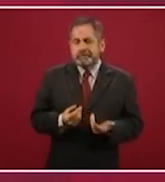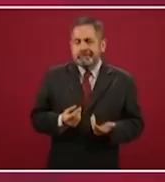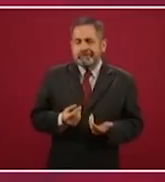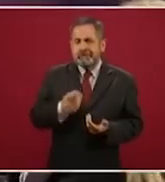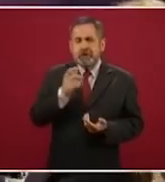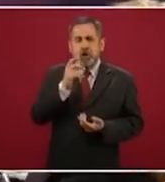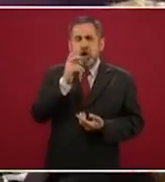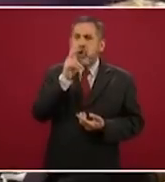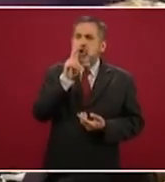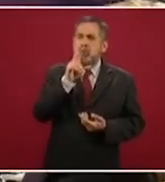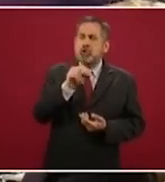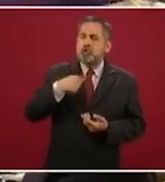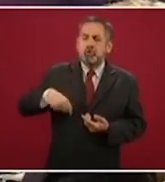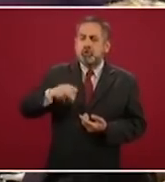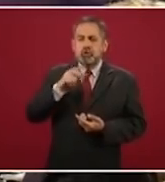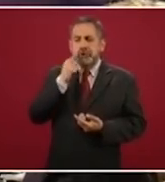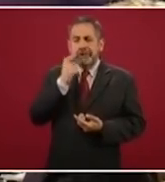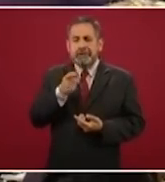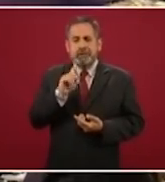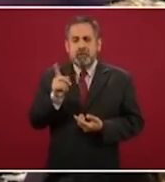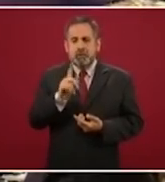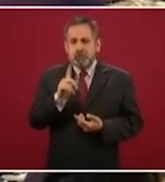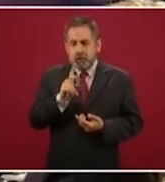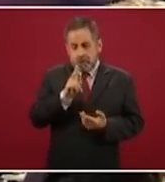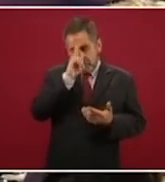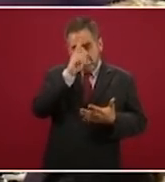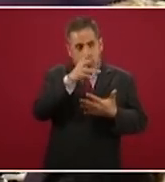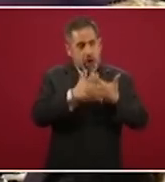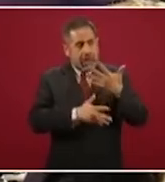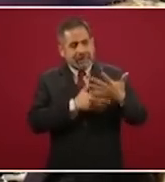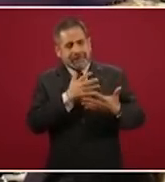y no queremos violencia,